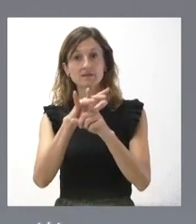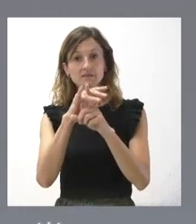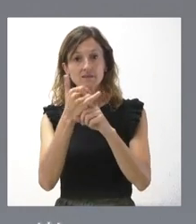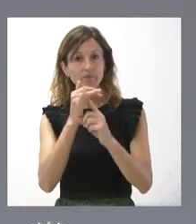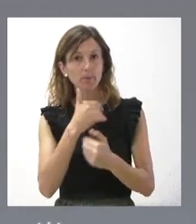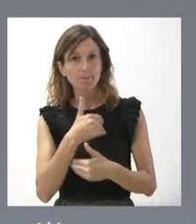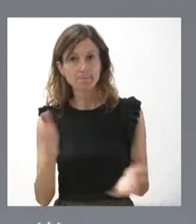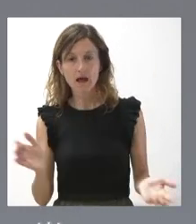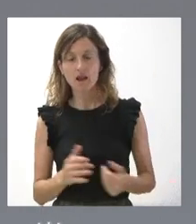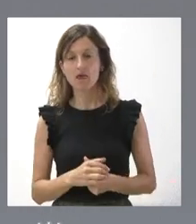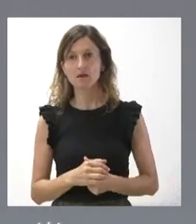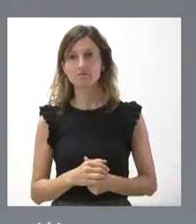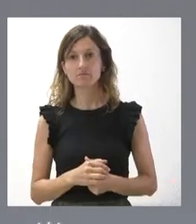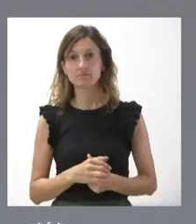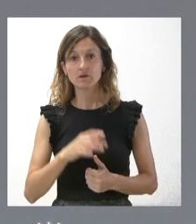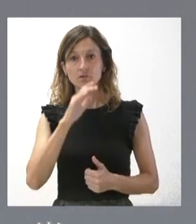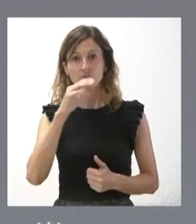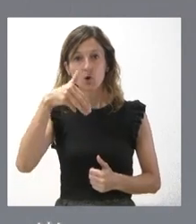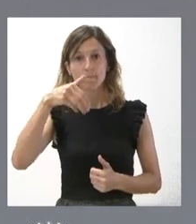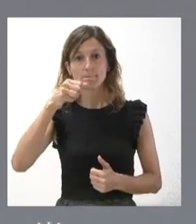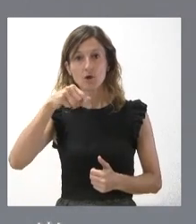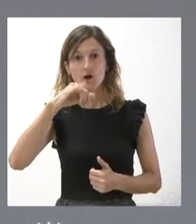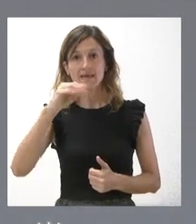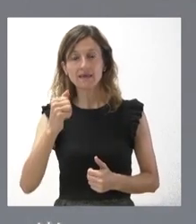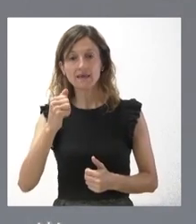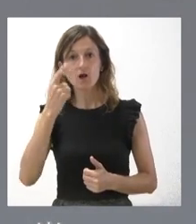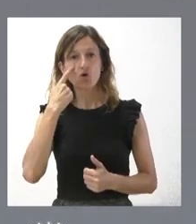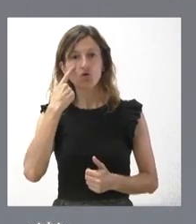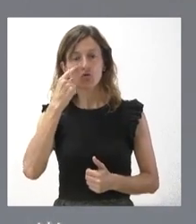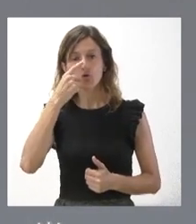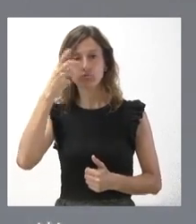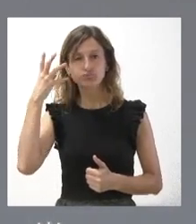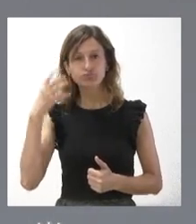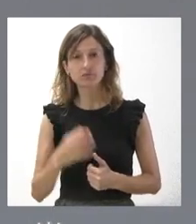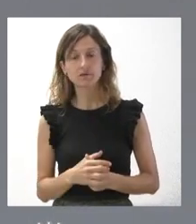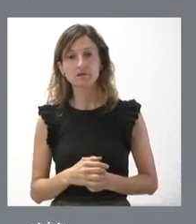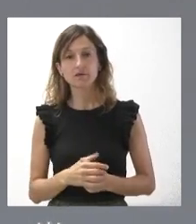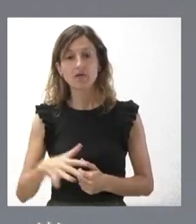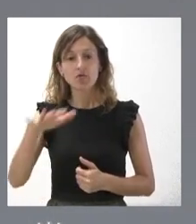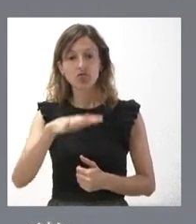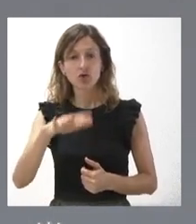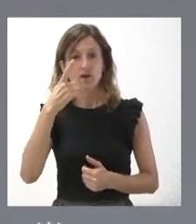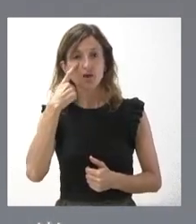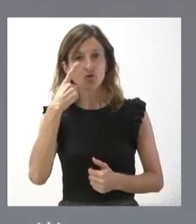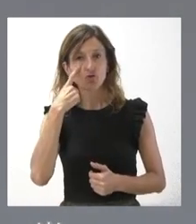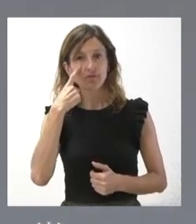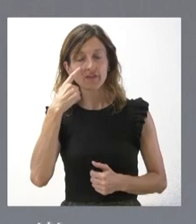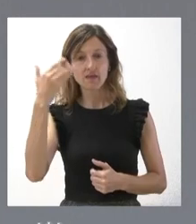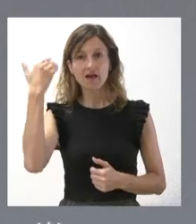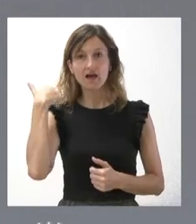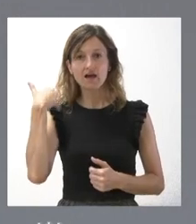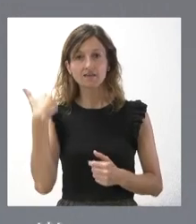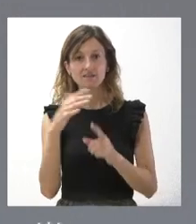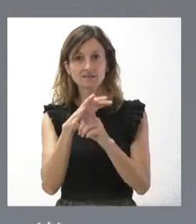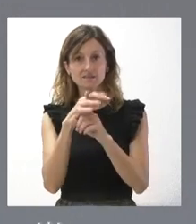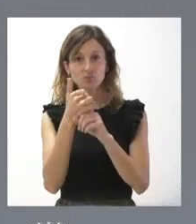mala. Es decir, la monjía, yo conozco la monjía de hace muchos años. Yo he conocido la monjía cuando estaba en una